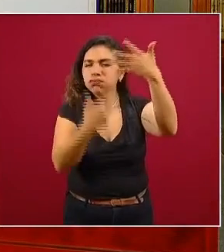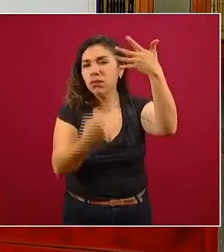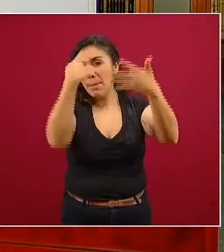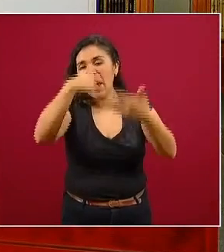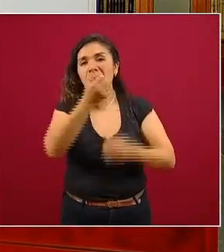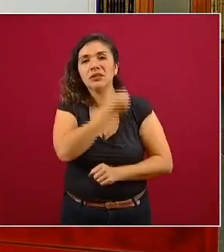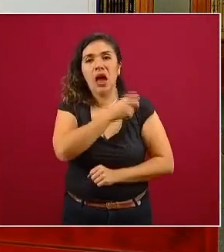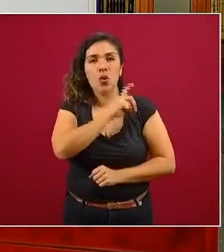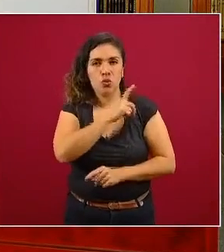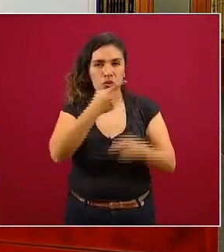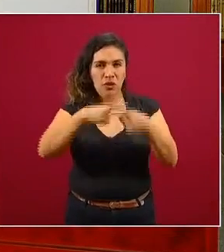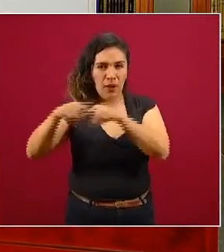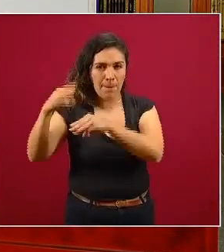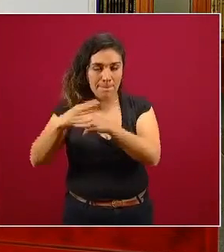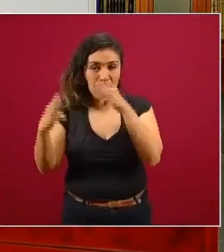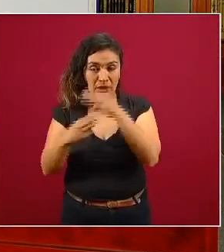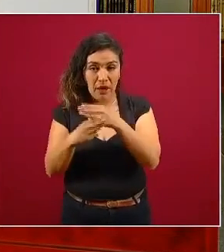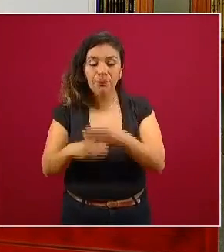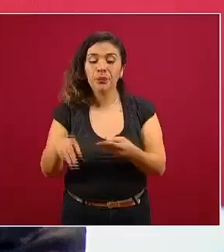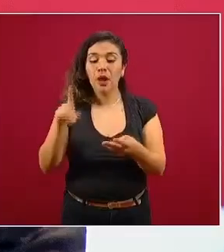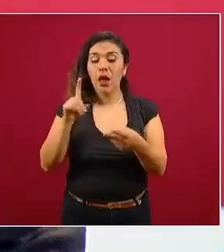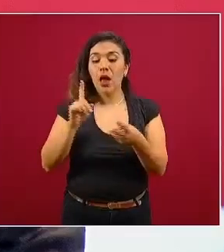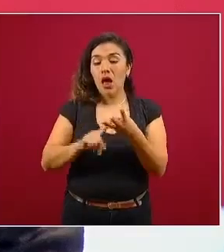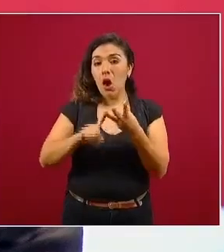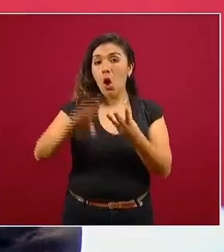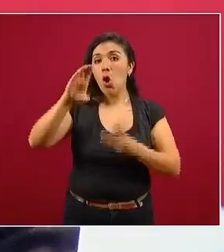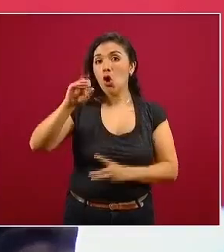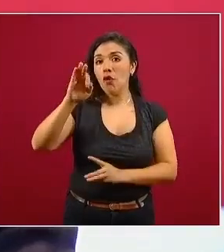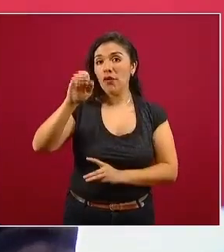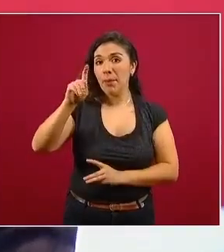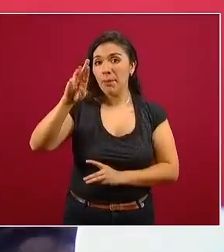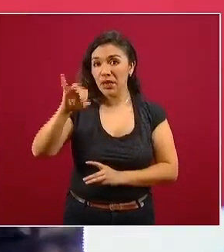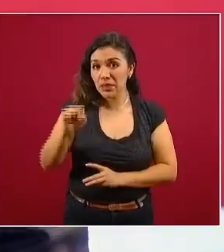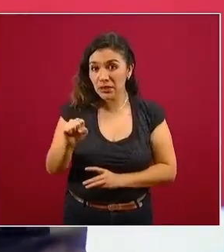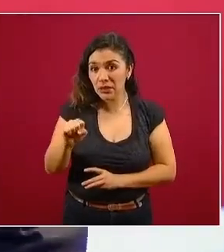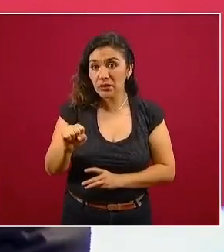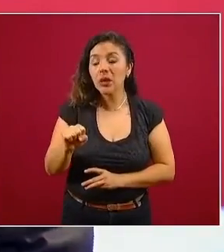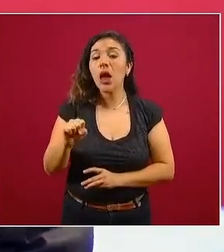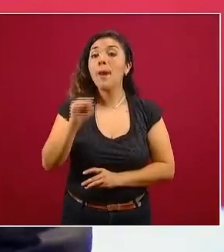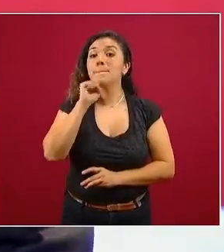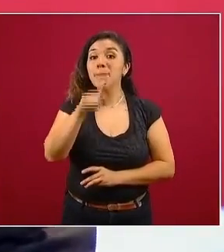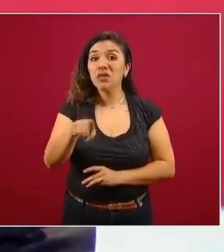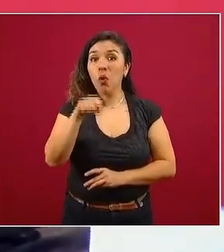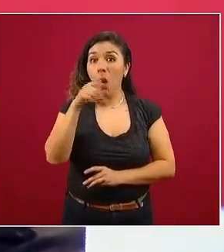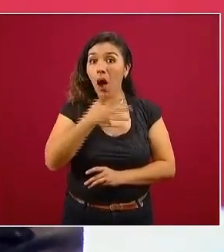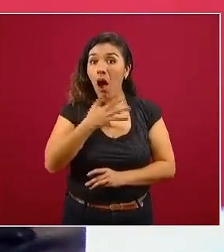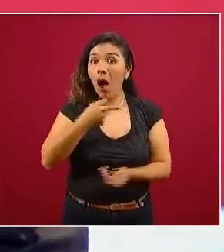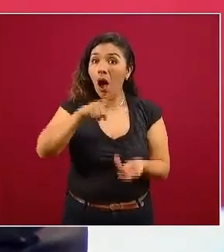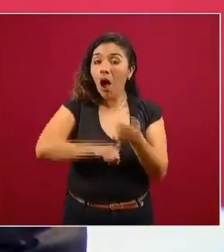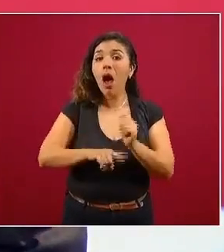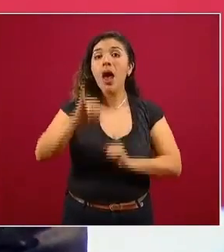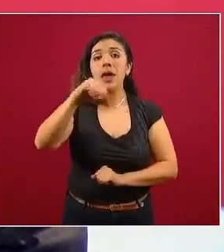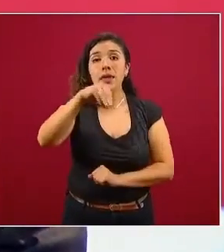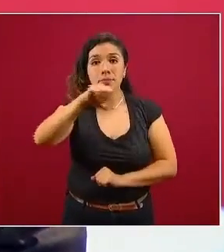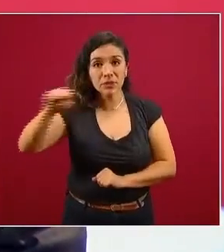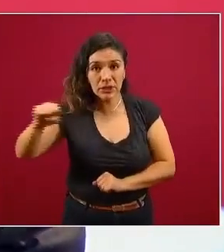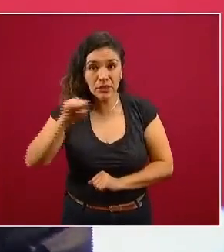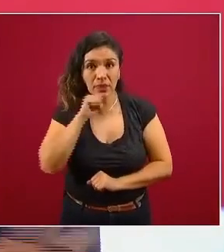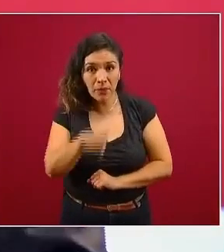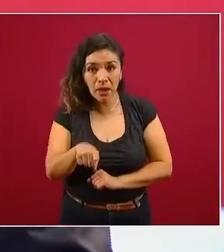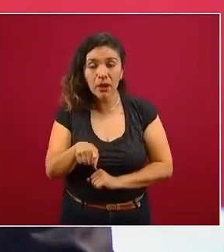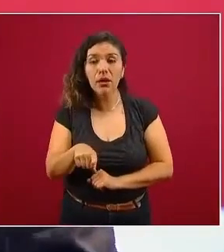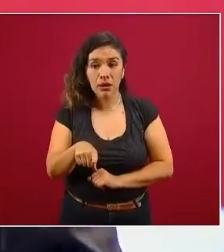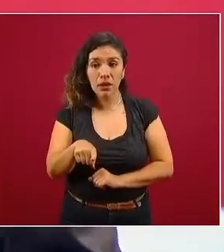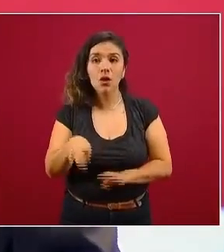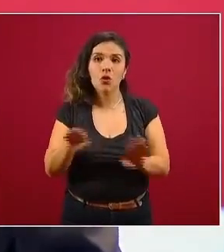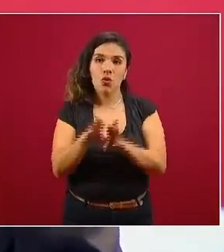Salud. Desde luego COFEPRIS, a la que ya mencioné. Dentro del sector está el Instituto Mexicano del Seguro